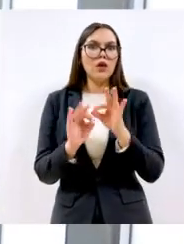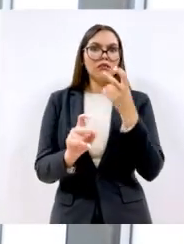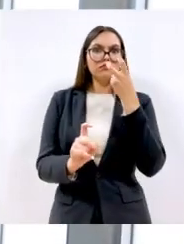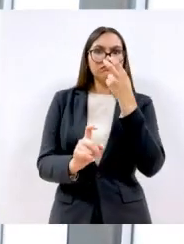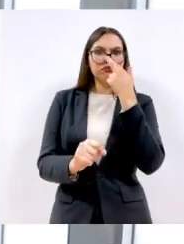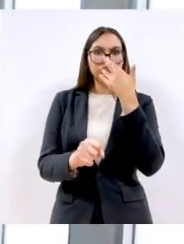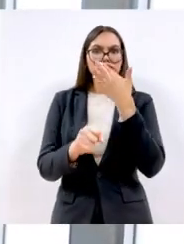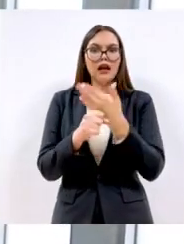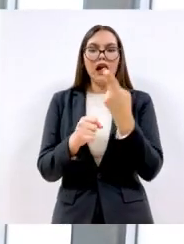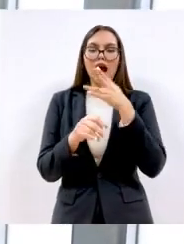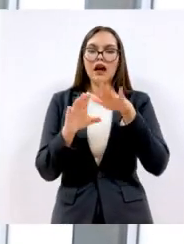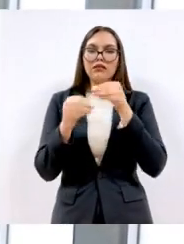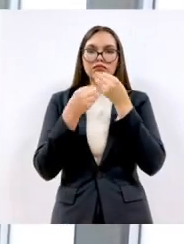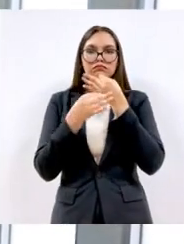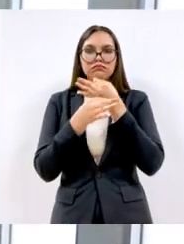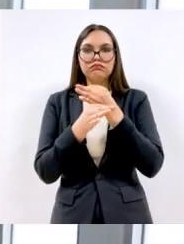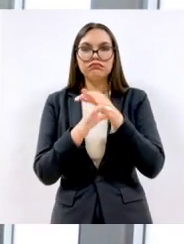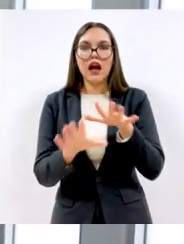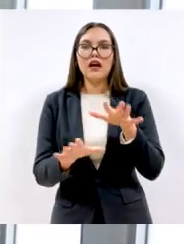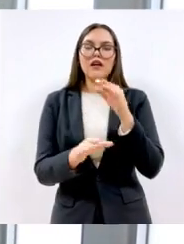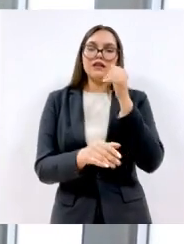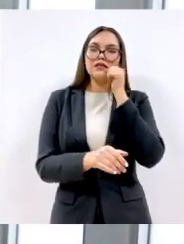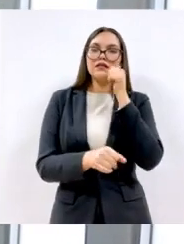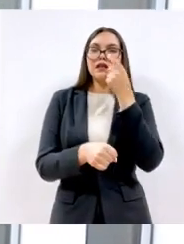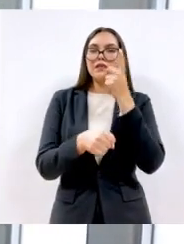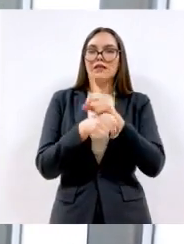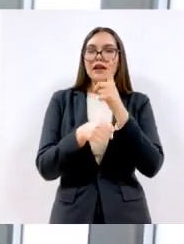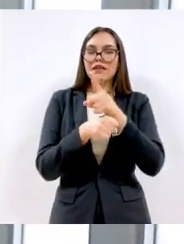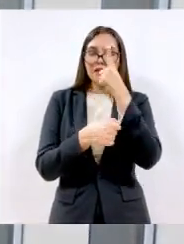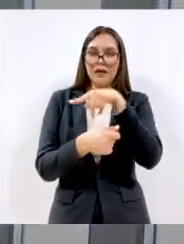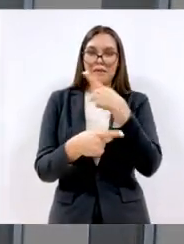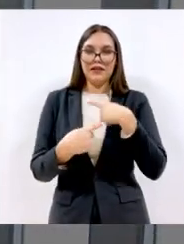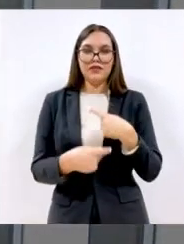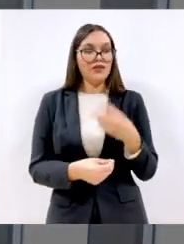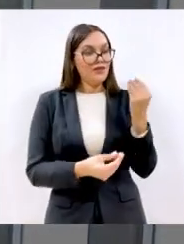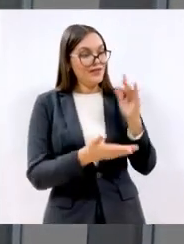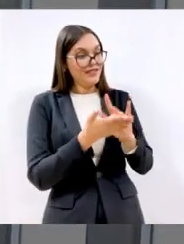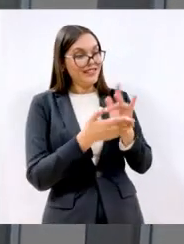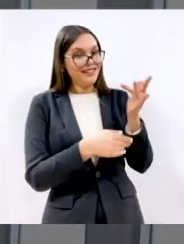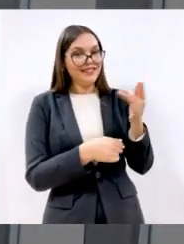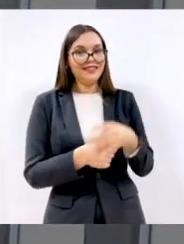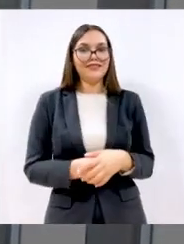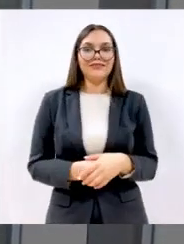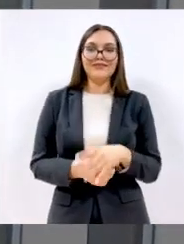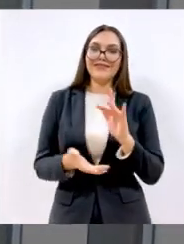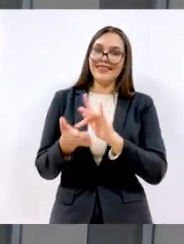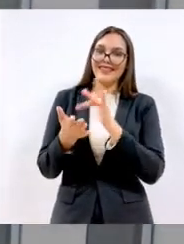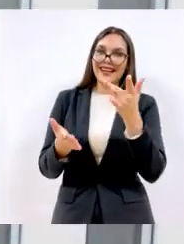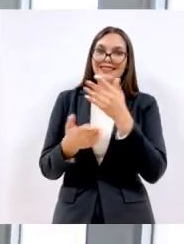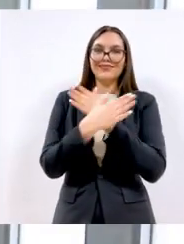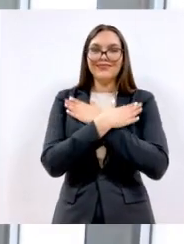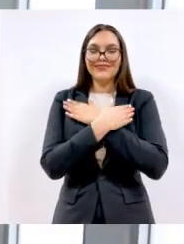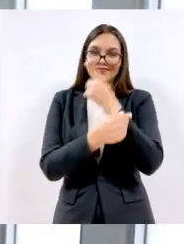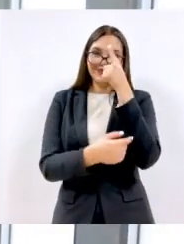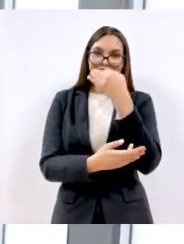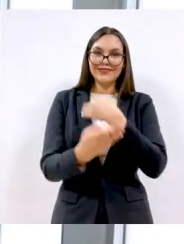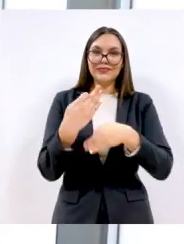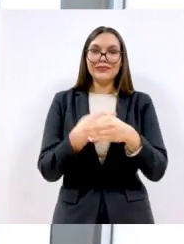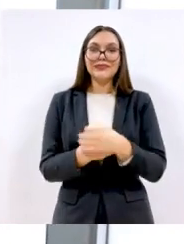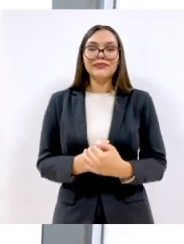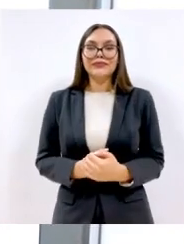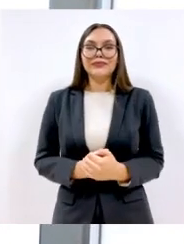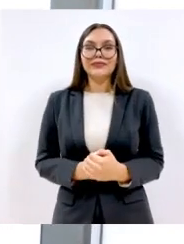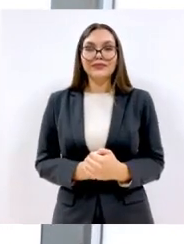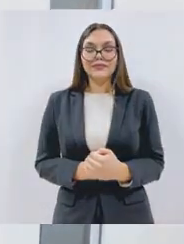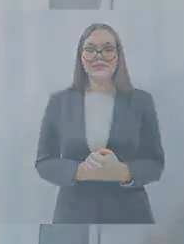papel mucho, muy importante dando información diaria a los ciudadanos. Muchas gracias. A ustedes, un abrazo